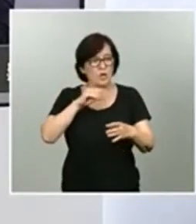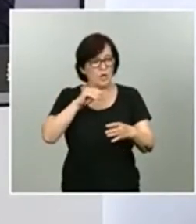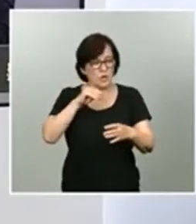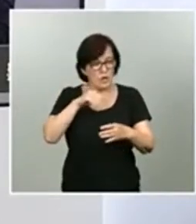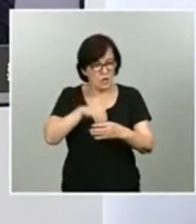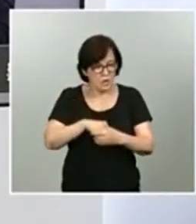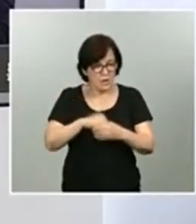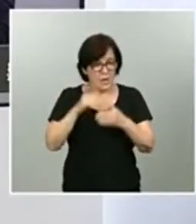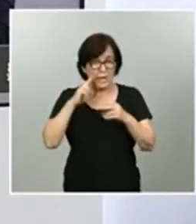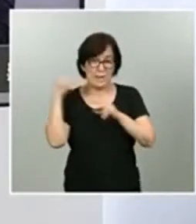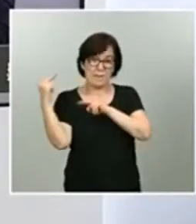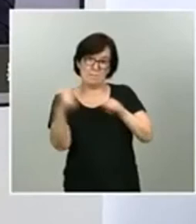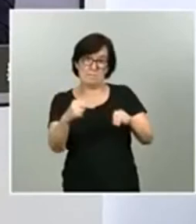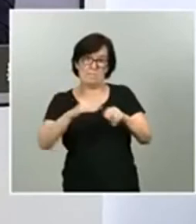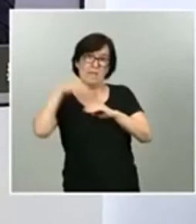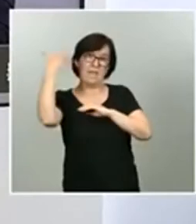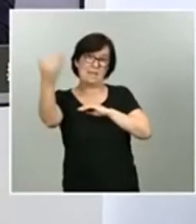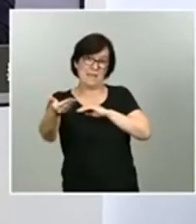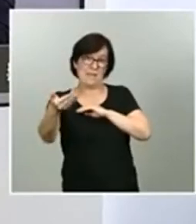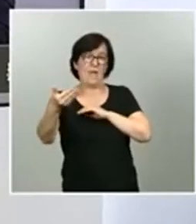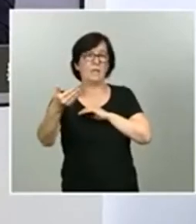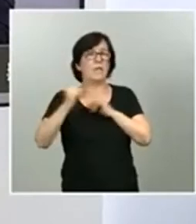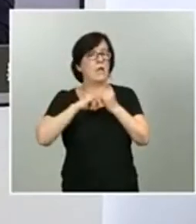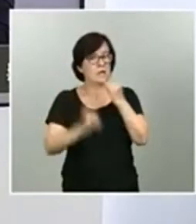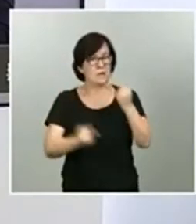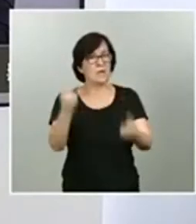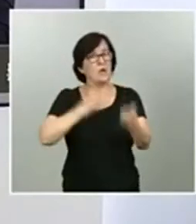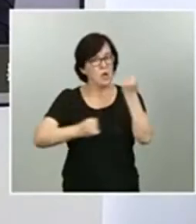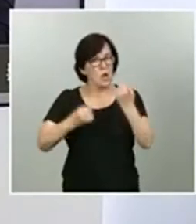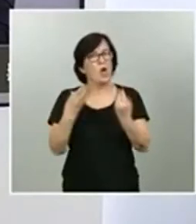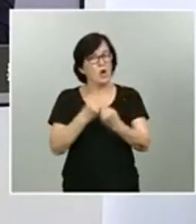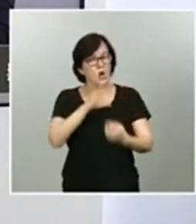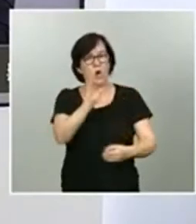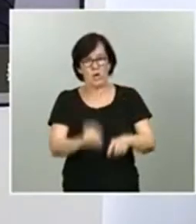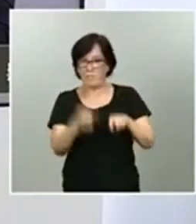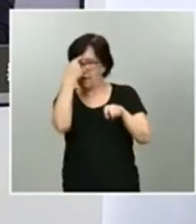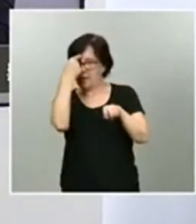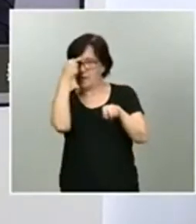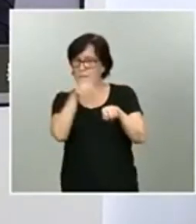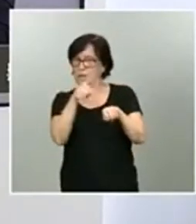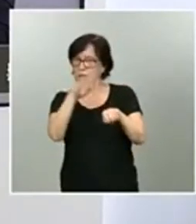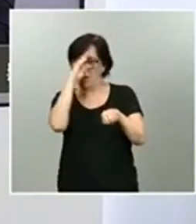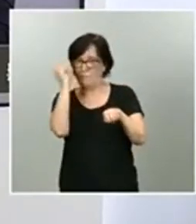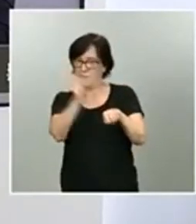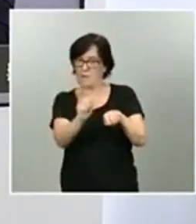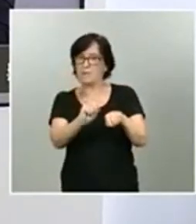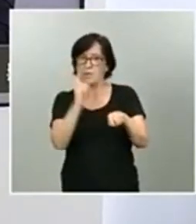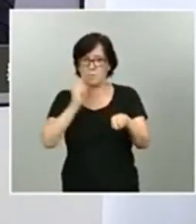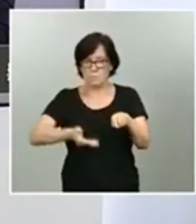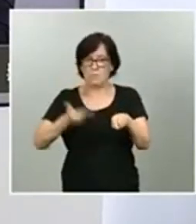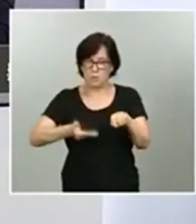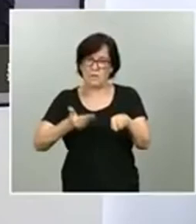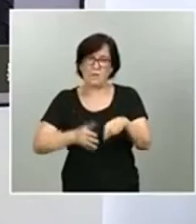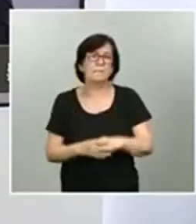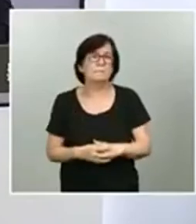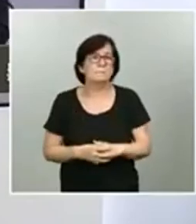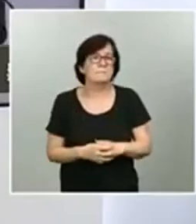exterior de esta crisis económica para con África me parece también muy importante de subrayar.